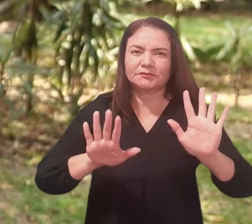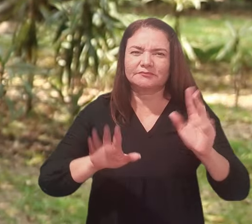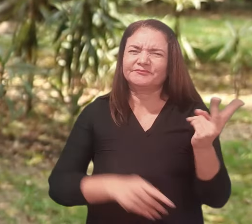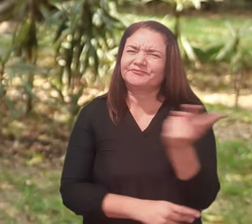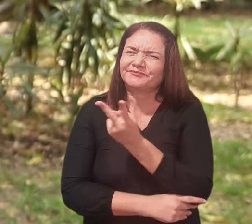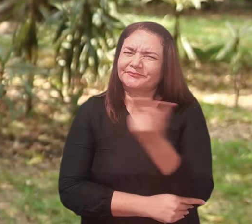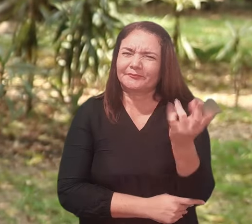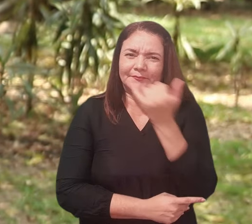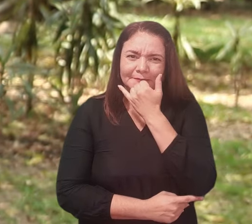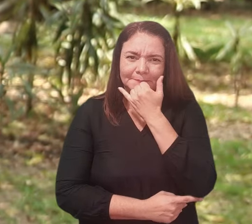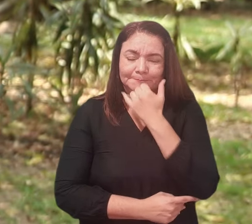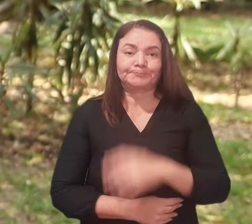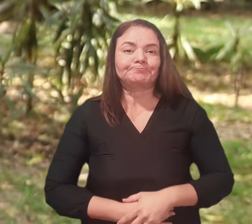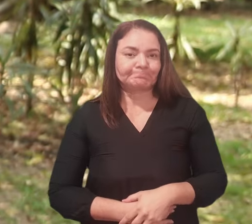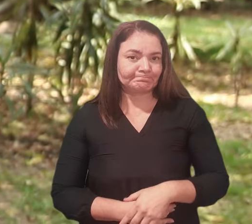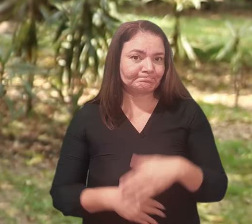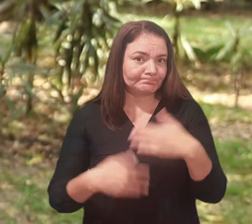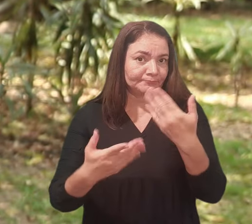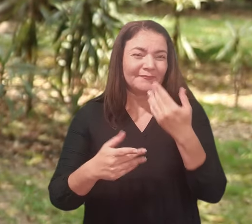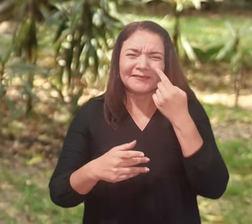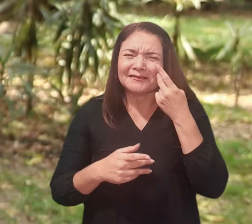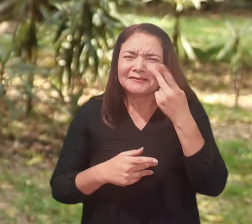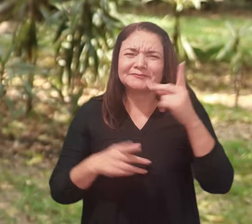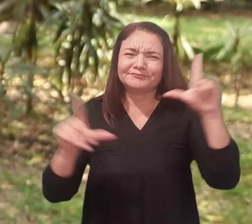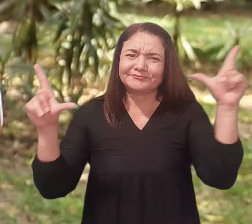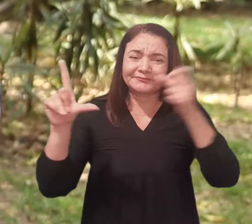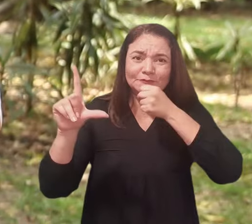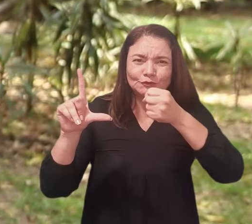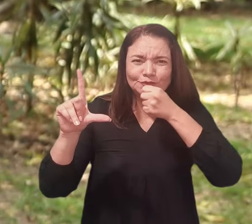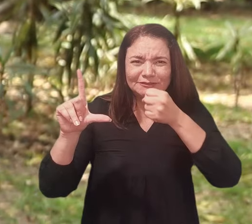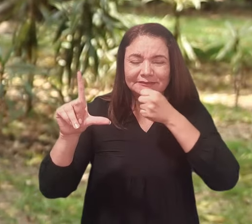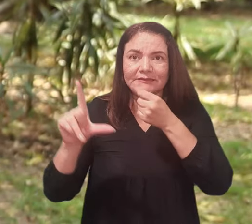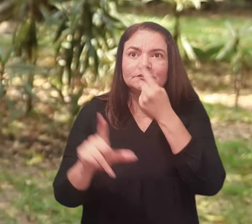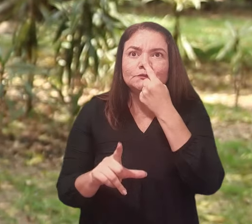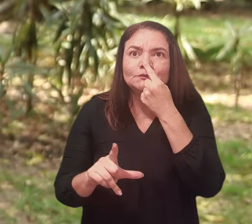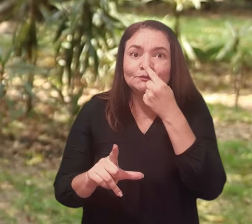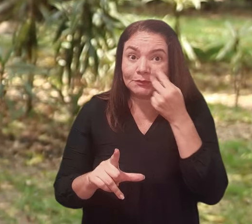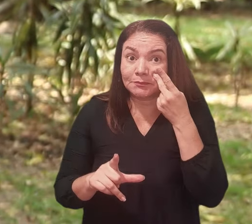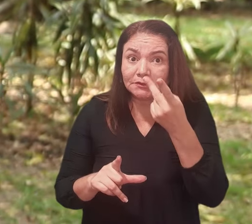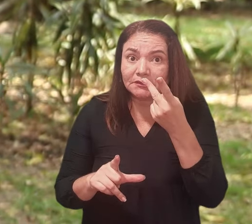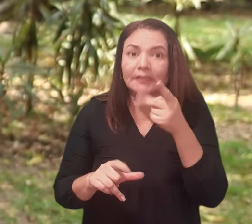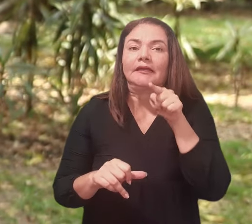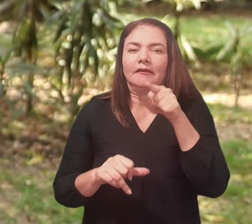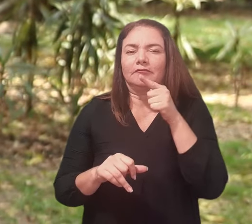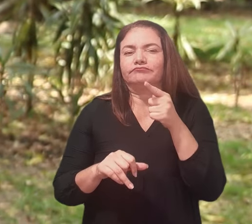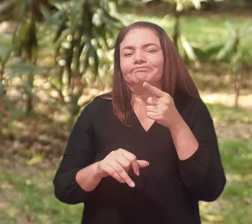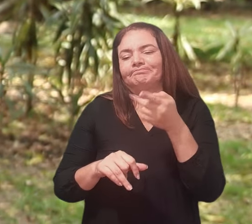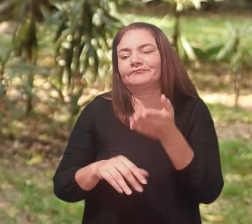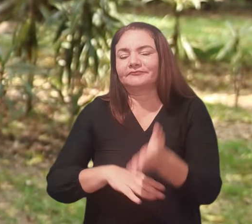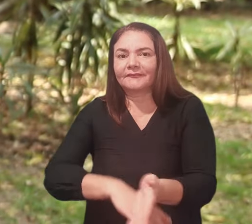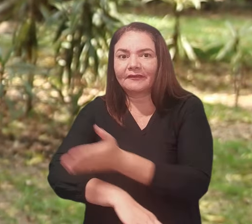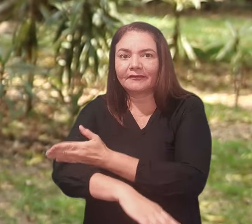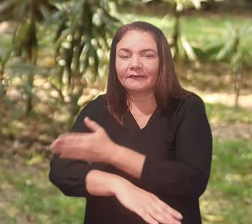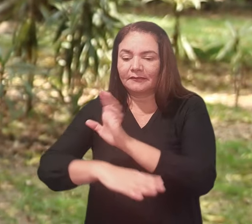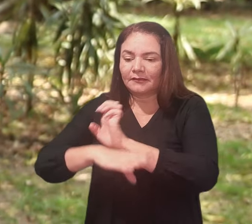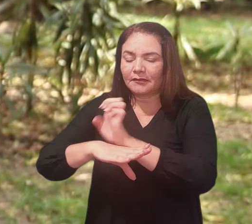qué es lo que qué está ocurriendo entre Ecuador y México básicamente si ustedes han seguido las noticias vemos Que